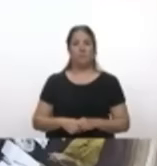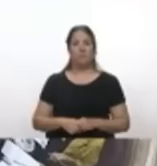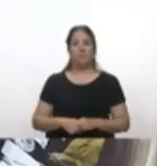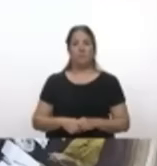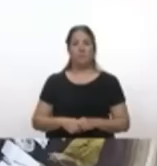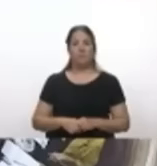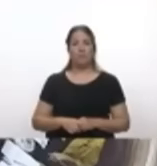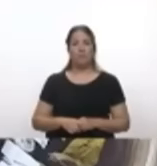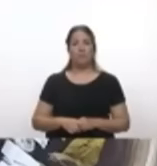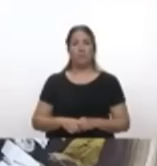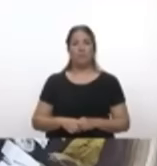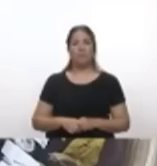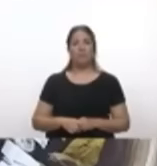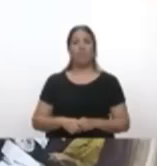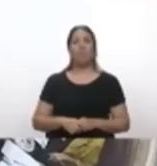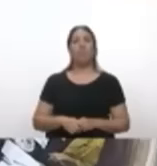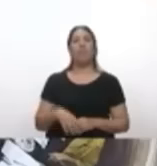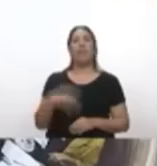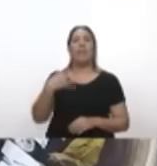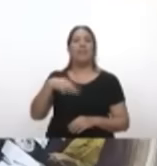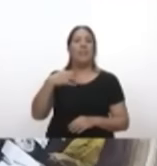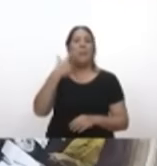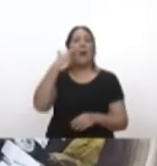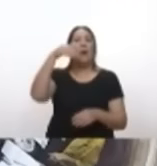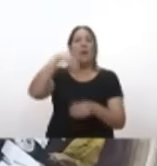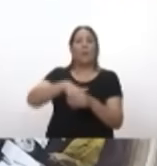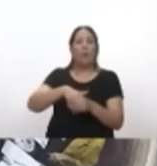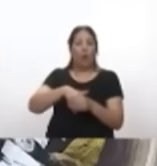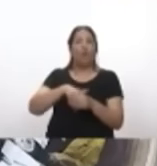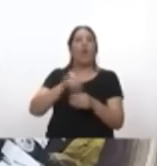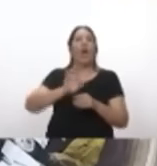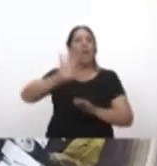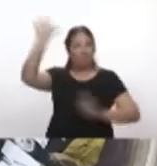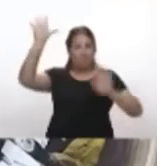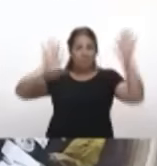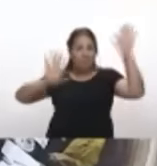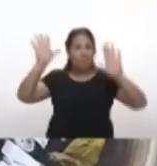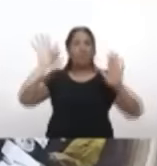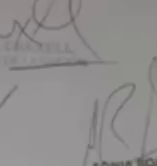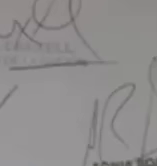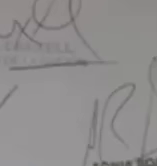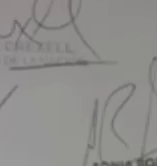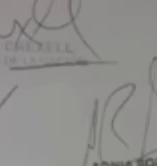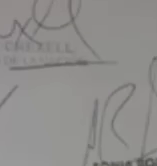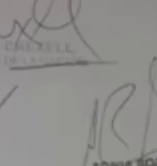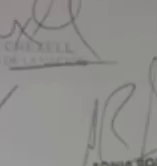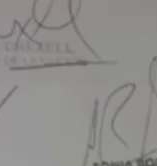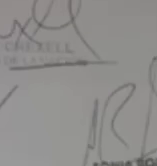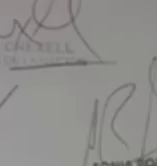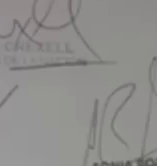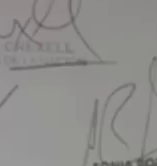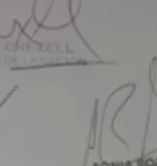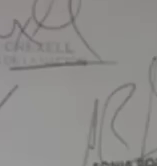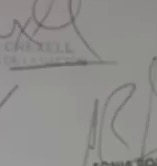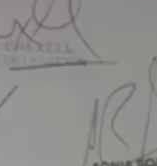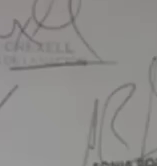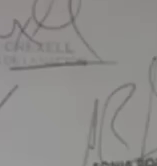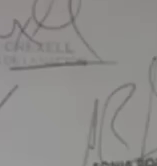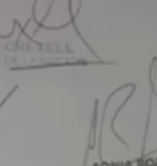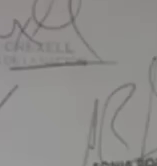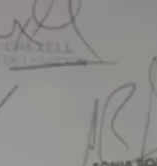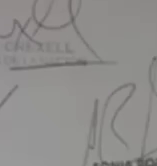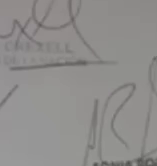dietazo tenía la firma de un senador libertario. Que después se Que después dijo, arrepiente. me equivoqué. Claro. Pero señor, usted no Pero, lee lo que firma. Es